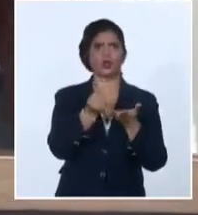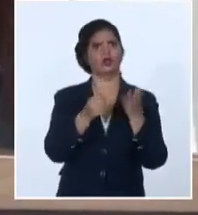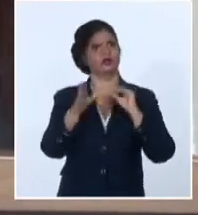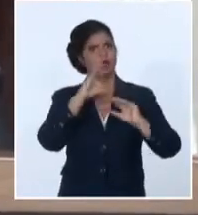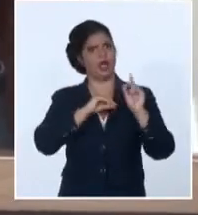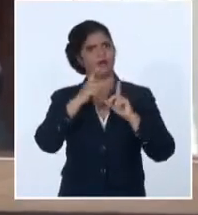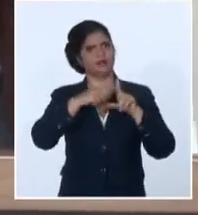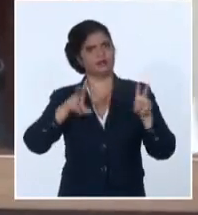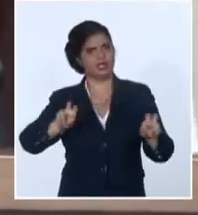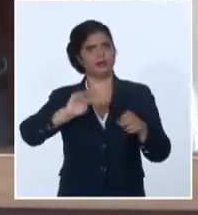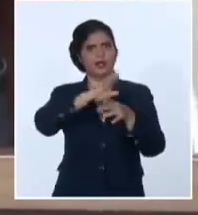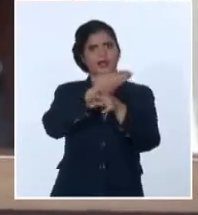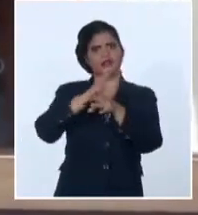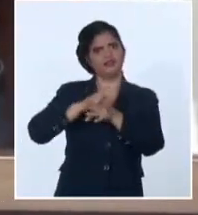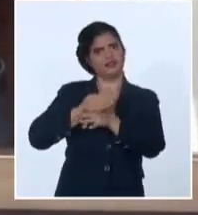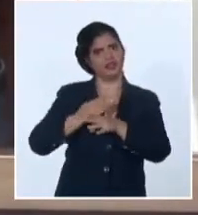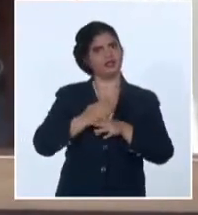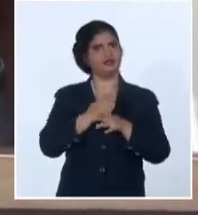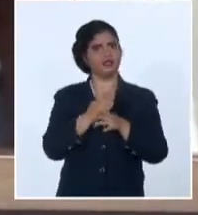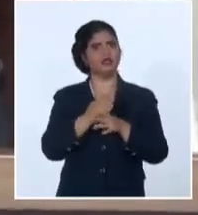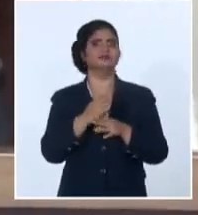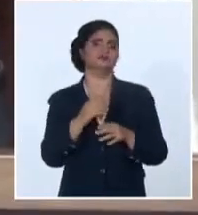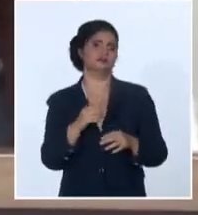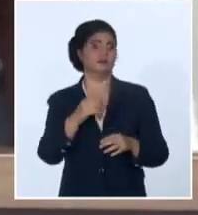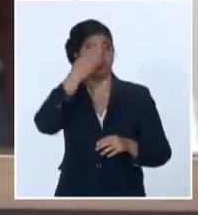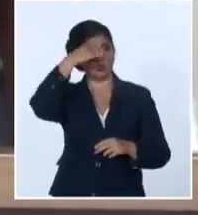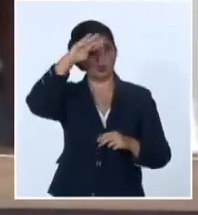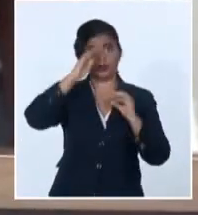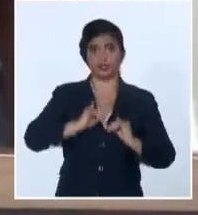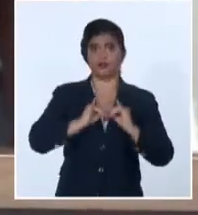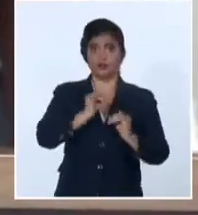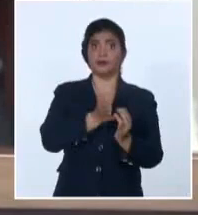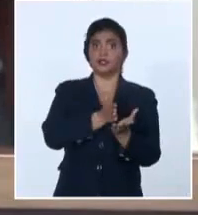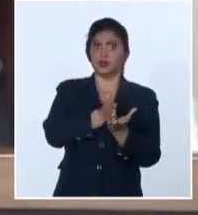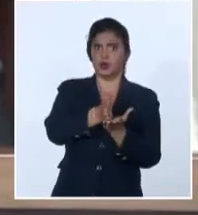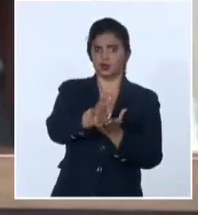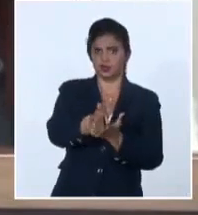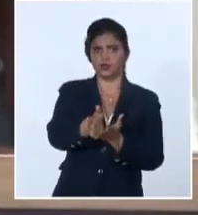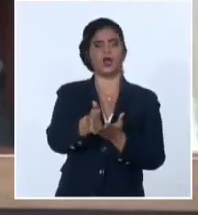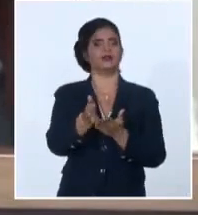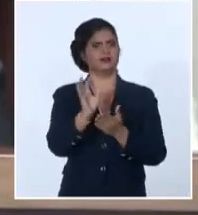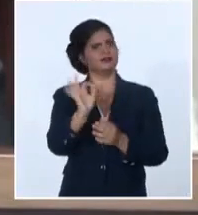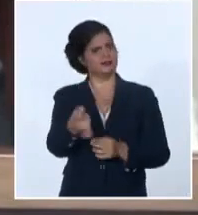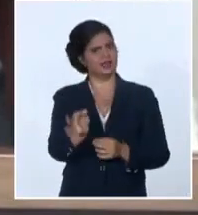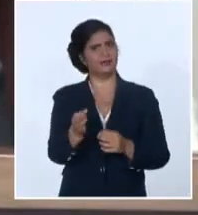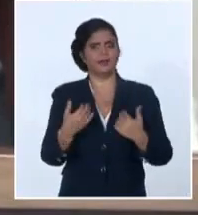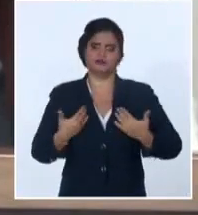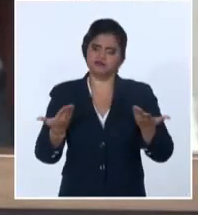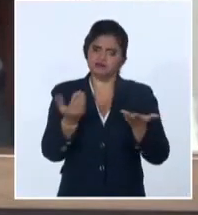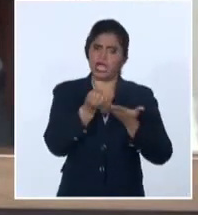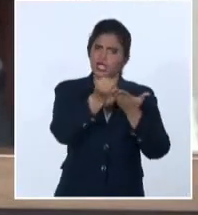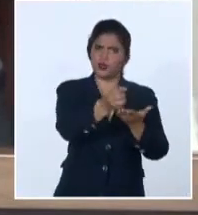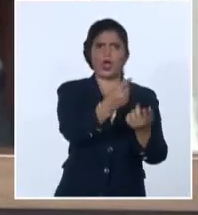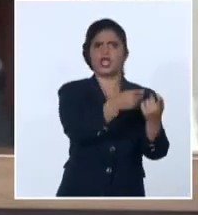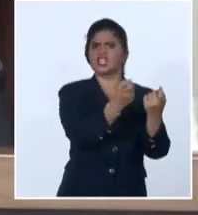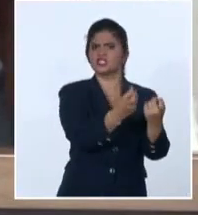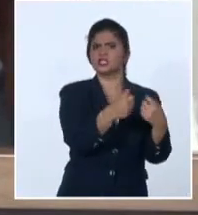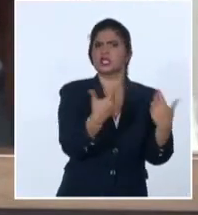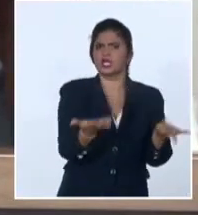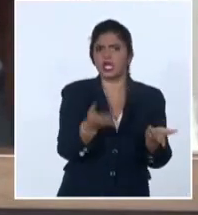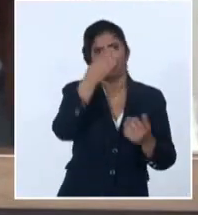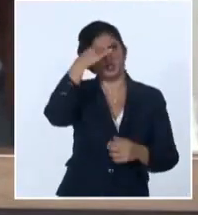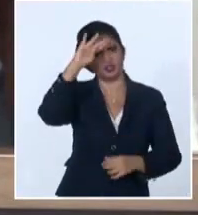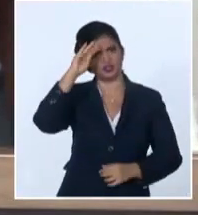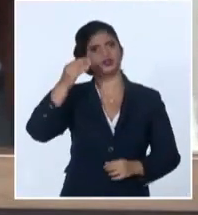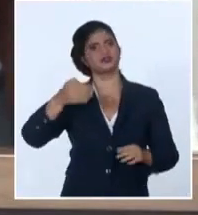mejor prueba. Cuba ratifica que mantendremos esas posibilidades abiertas para los angolanos, pues se trata de la